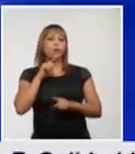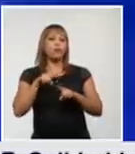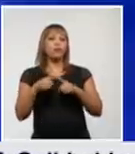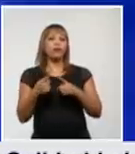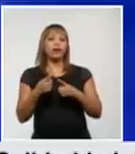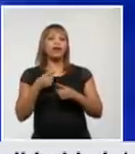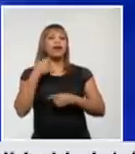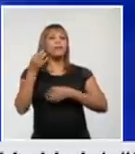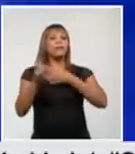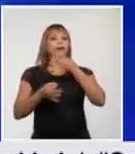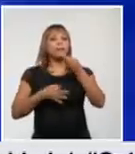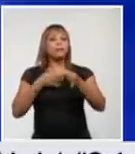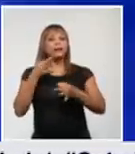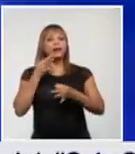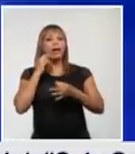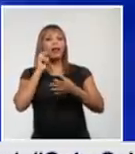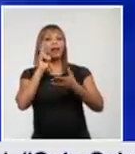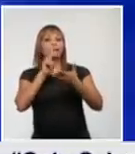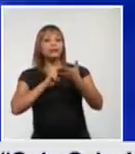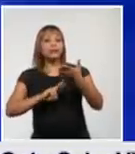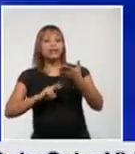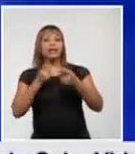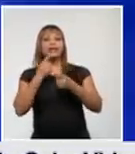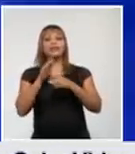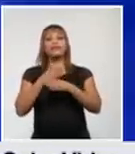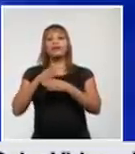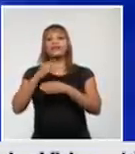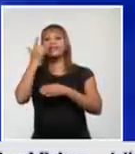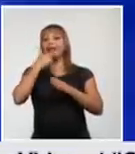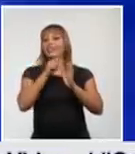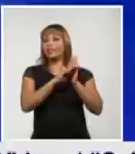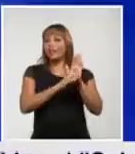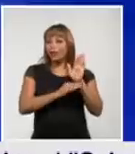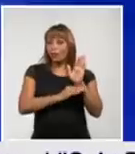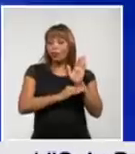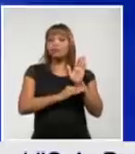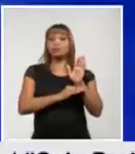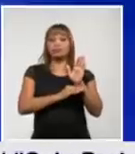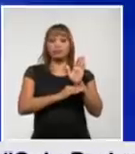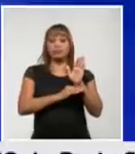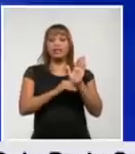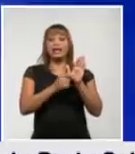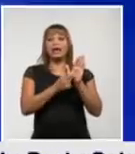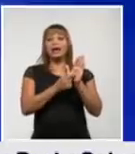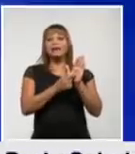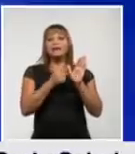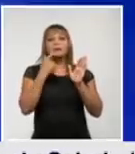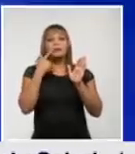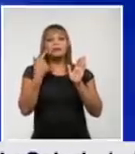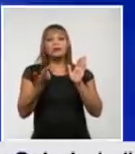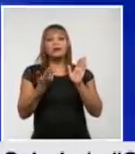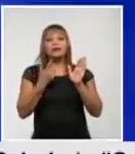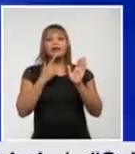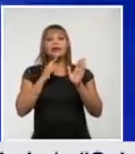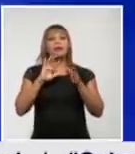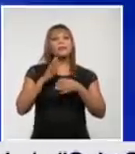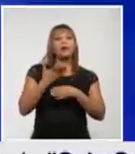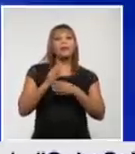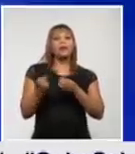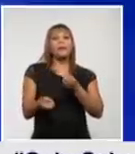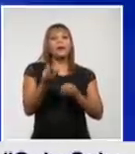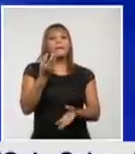estado leyendo en varios artículos, pues ha habido una especie de rebrote,